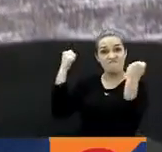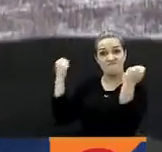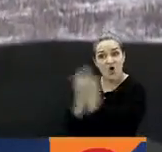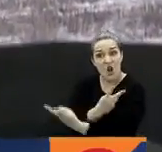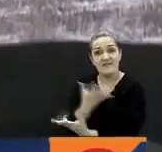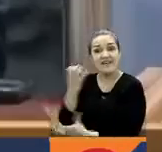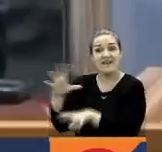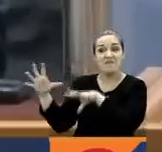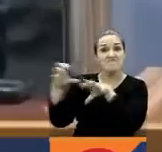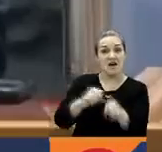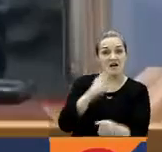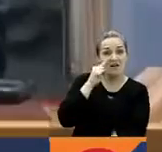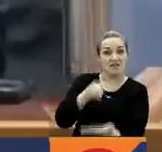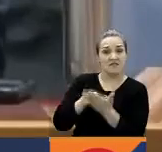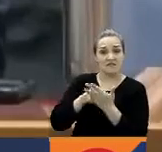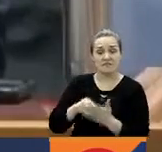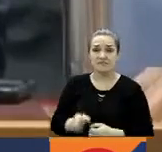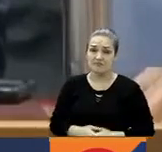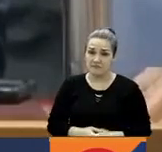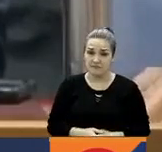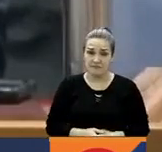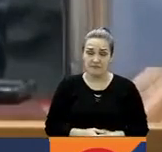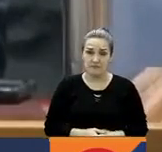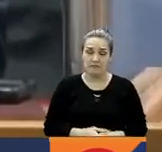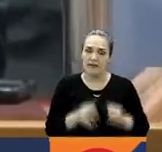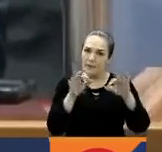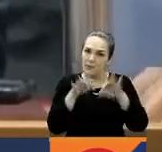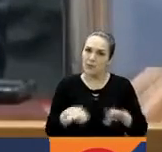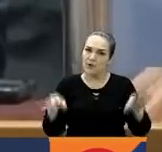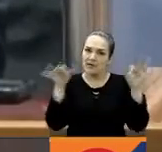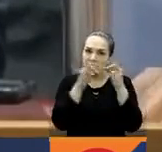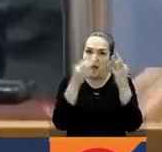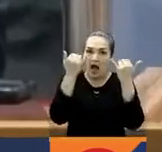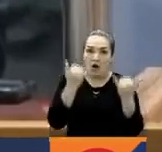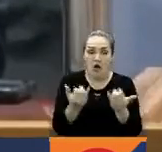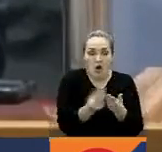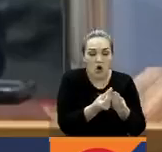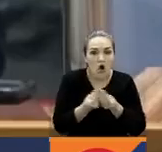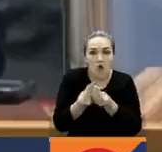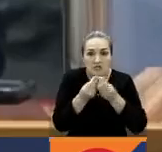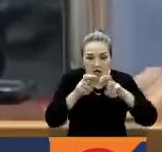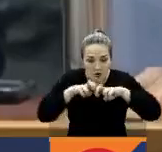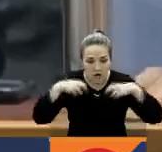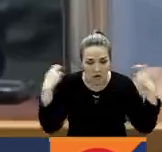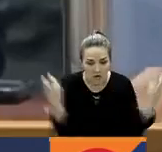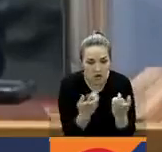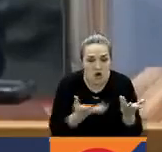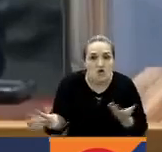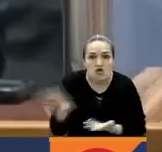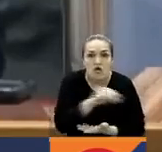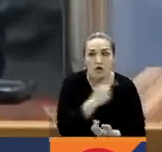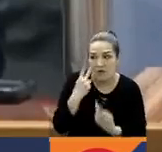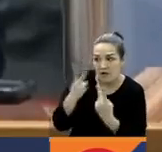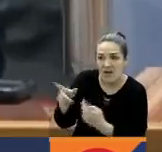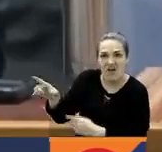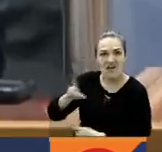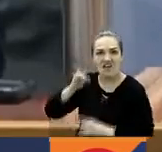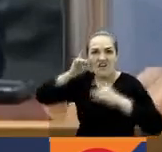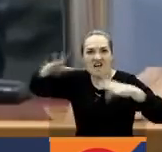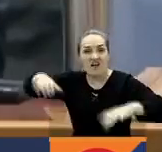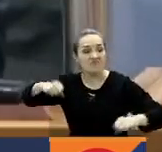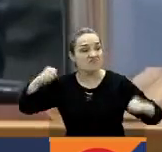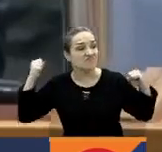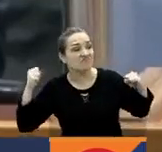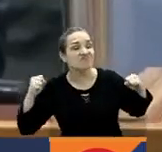invadir ucrania es crucial que este consejo sopese el riesgo están siendo agresivos y que su comportamiento